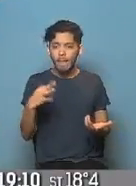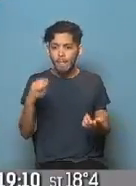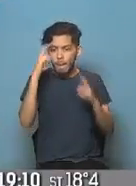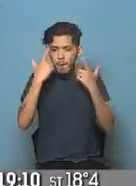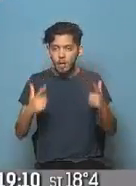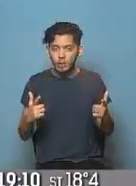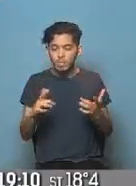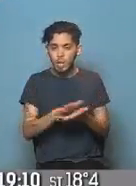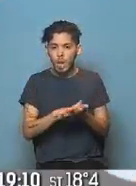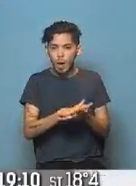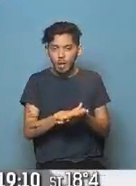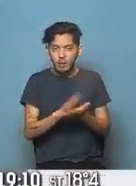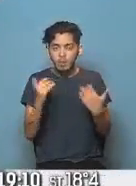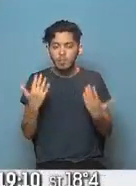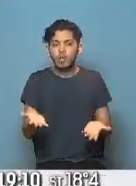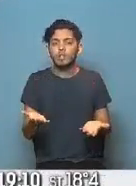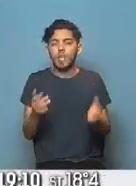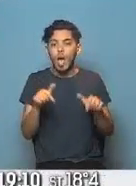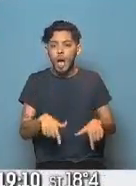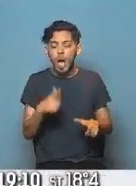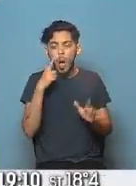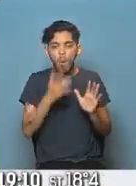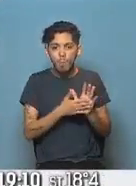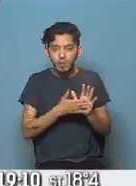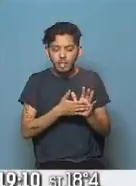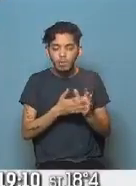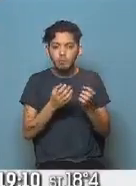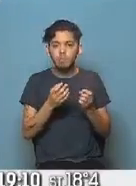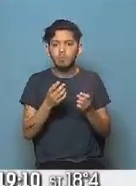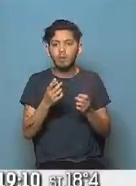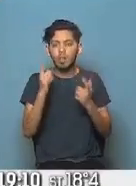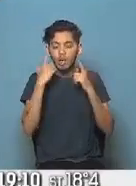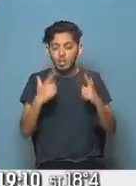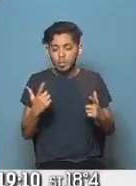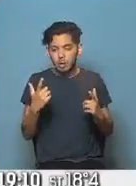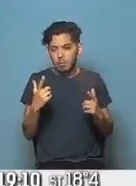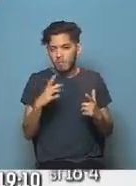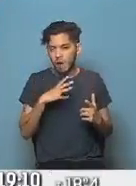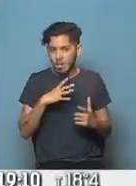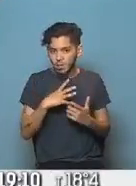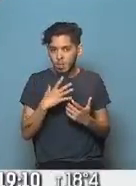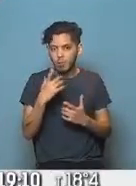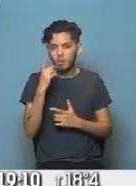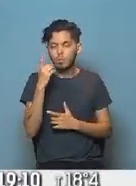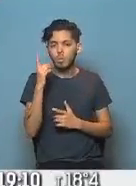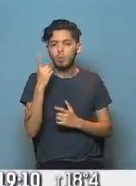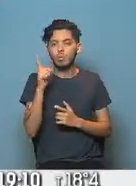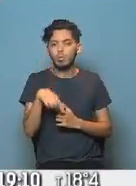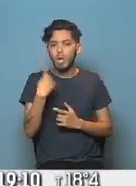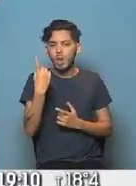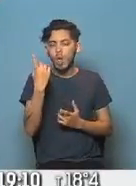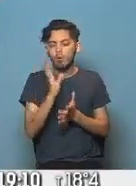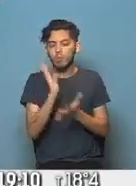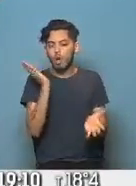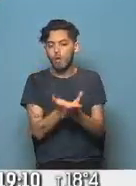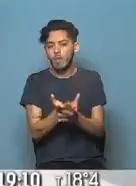inocencia. Y acá el principio de inocencia no está garantizado. Habida cuenta que hay un tal condena mediática previa